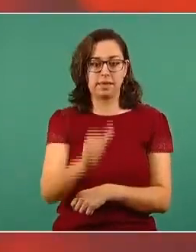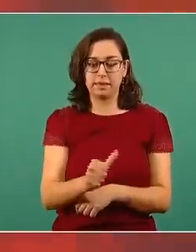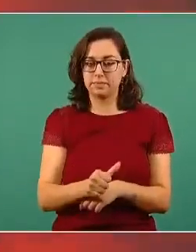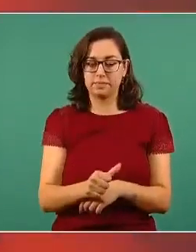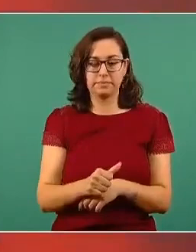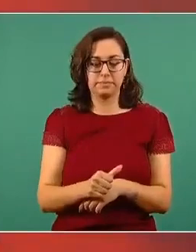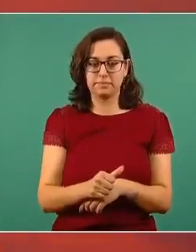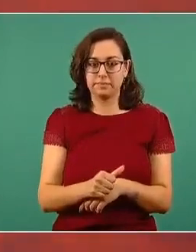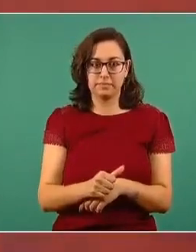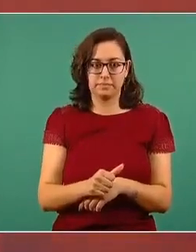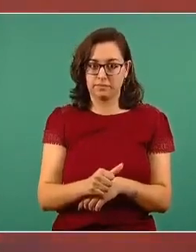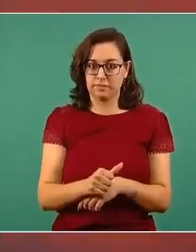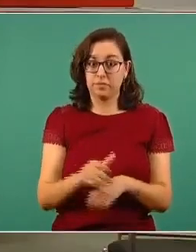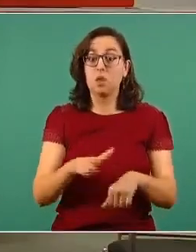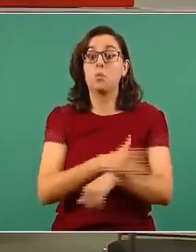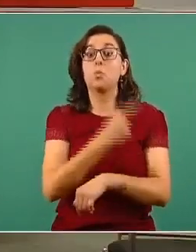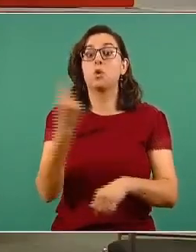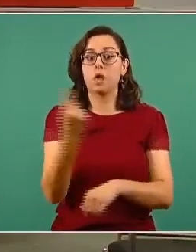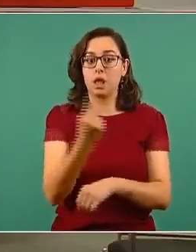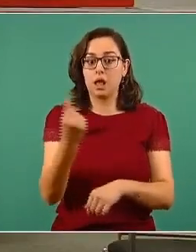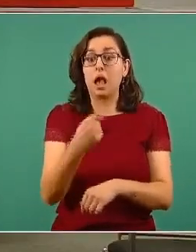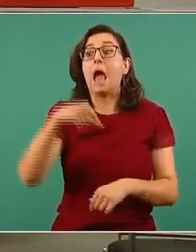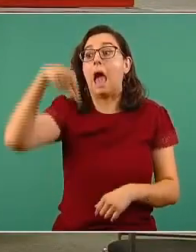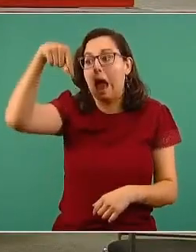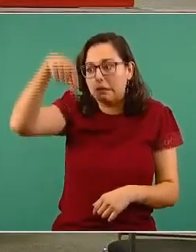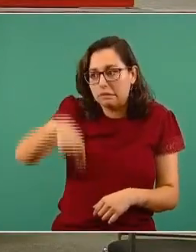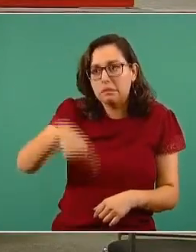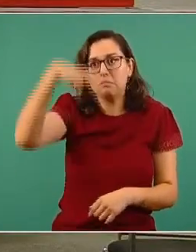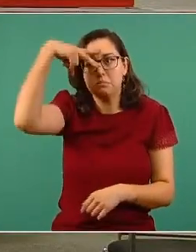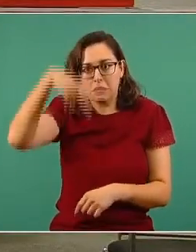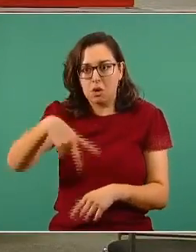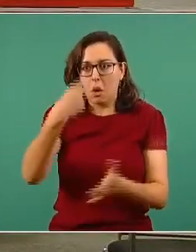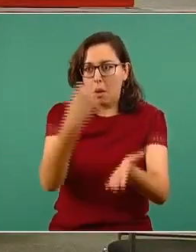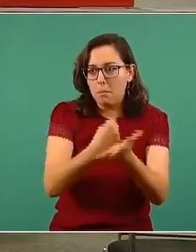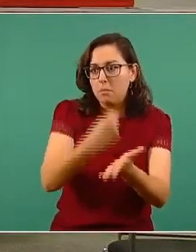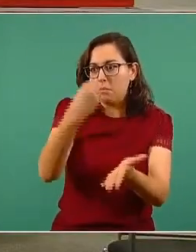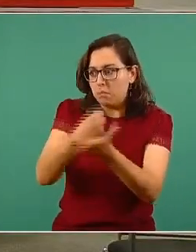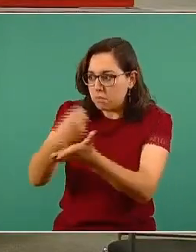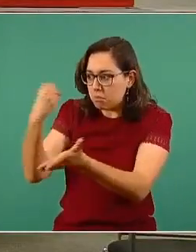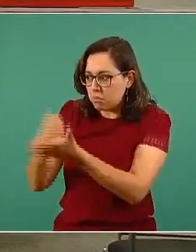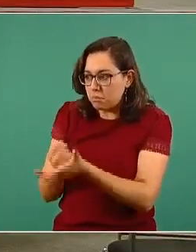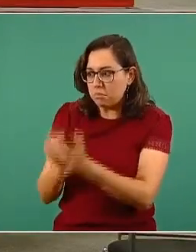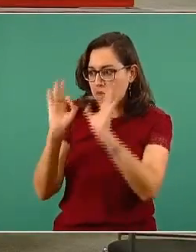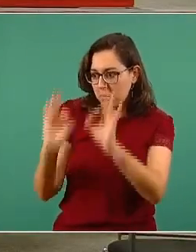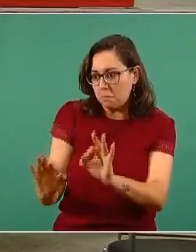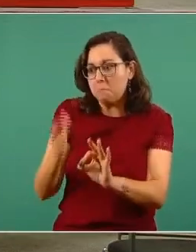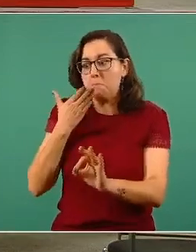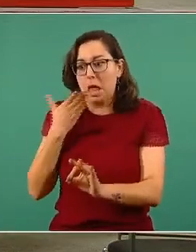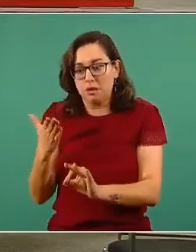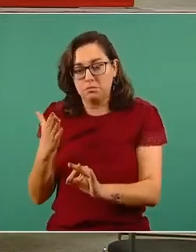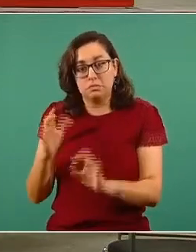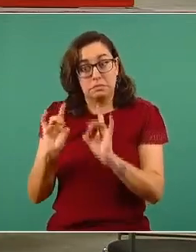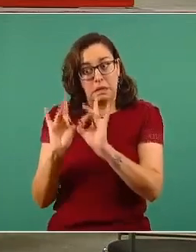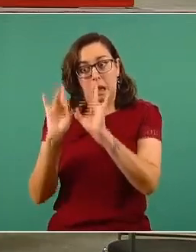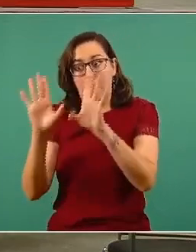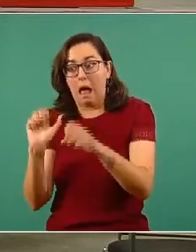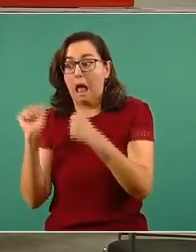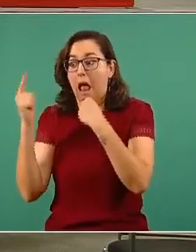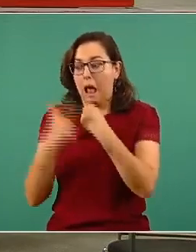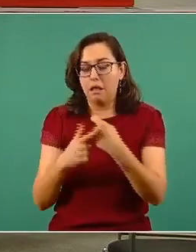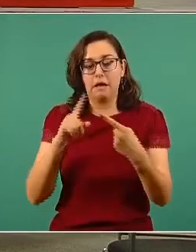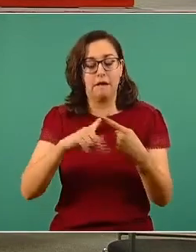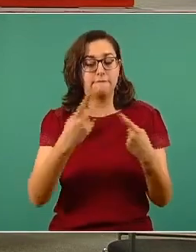y se hace responsable de las vacunas que ha autorizado COFEPRIS para nuestro territorio, que son las 5 conocidas: Pfizer,